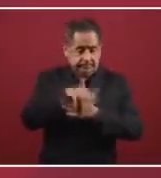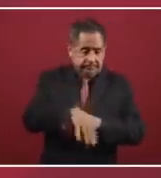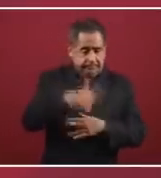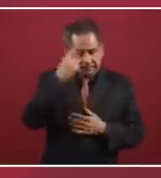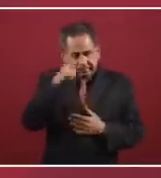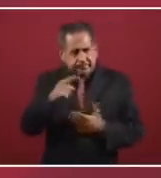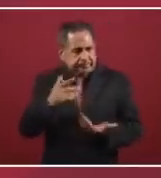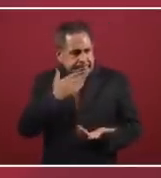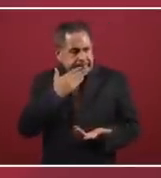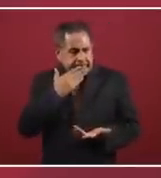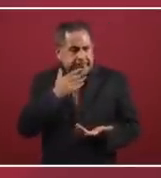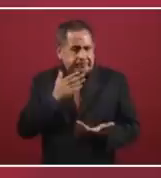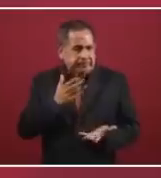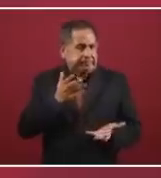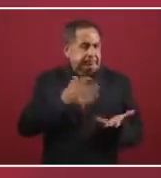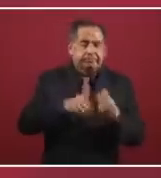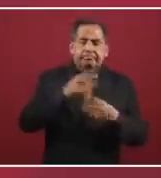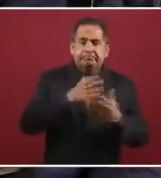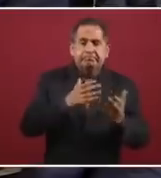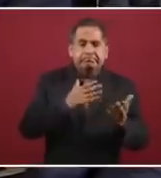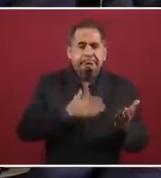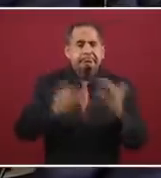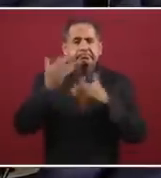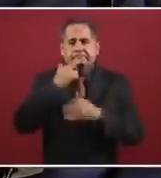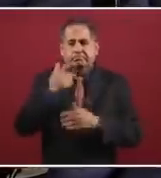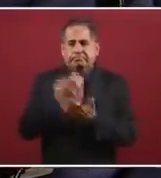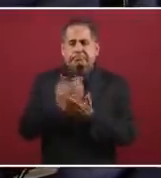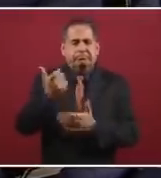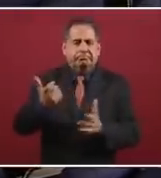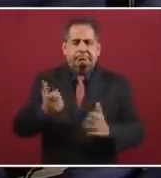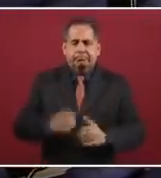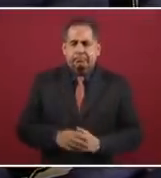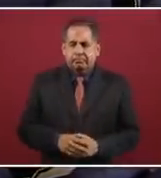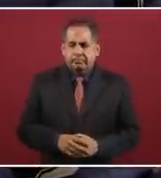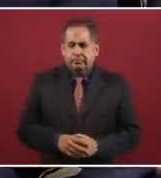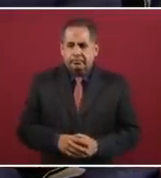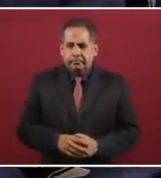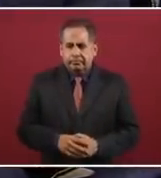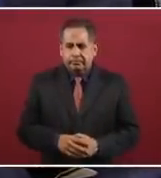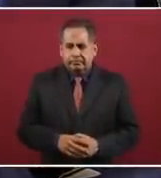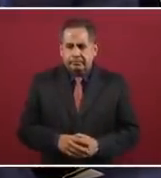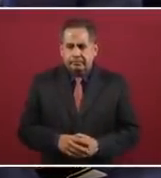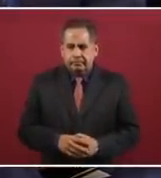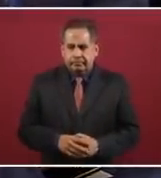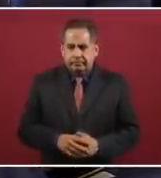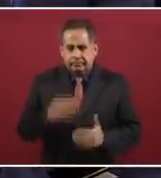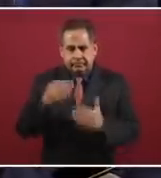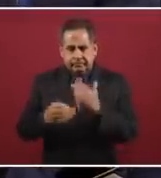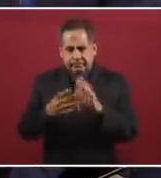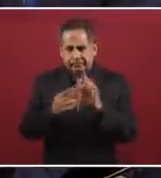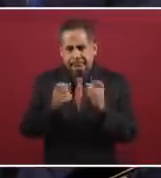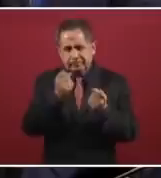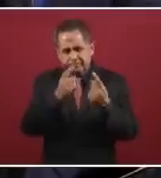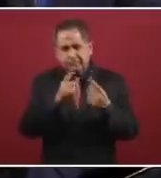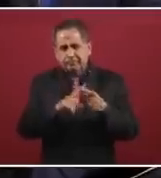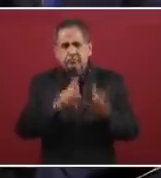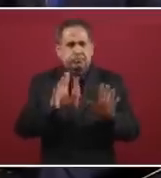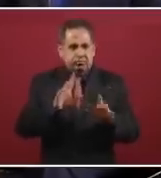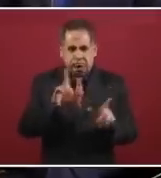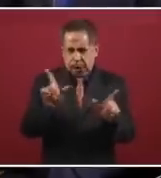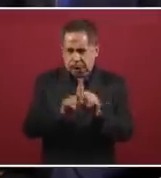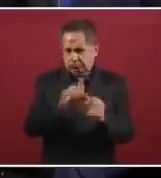se logre un mayor crecimiento económico. Quedó pendiente por ahí, así termino,